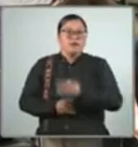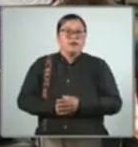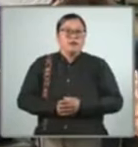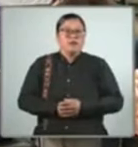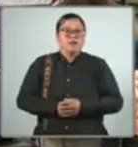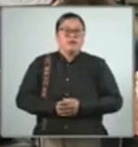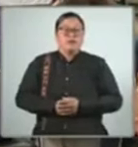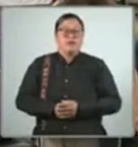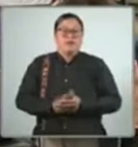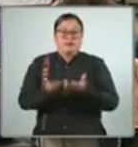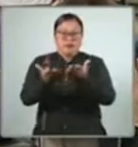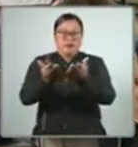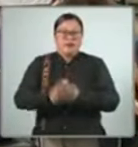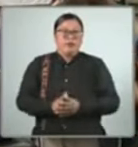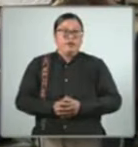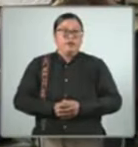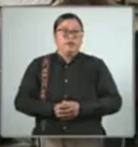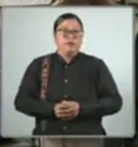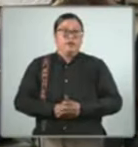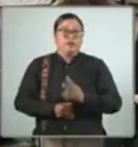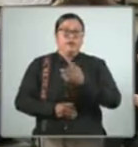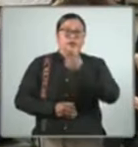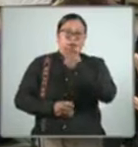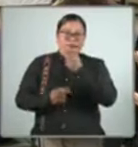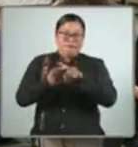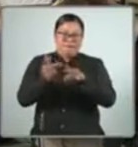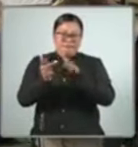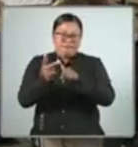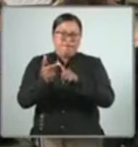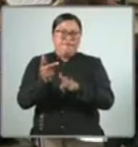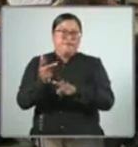caballeros. Adelante, señor Cornelio, Omar, y